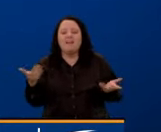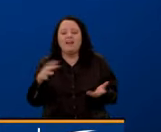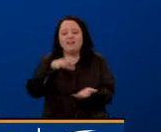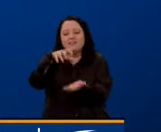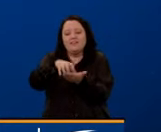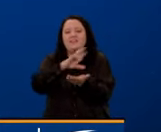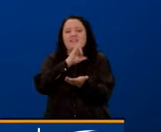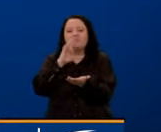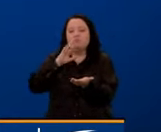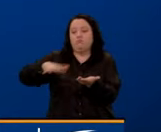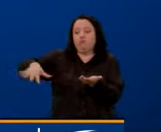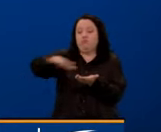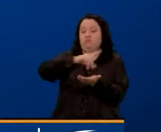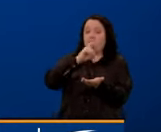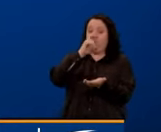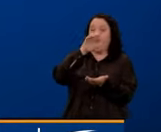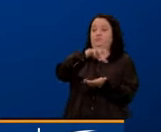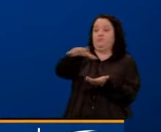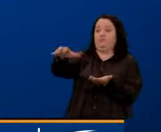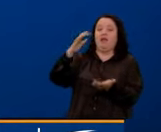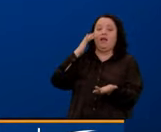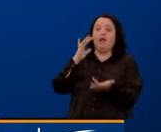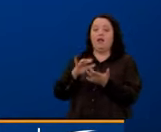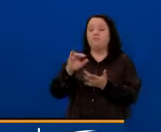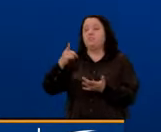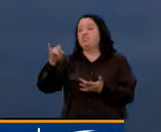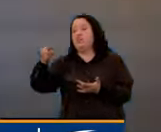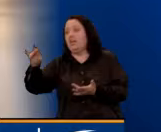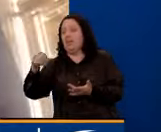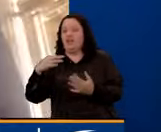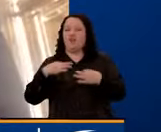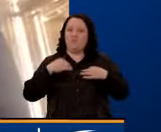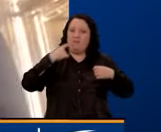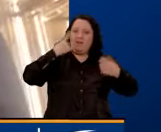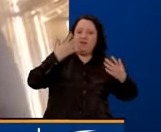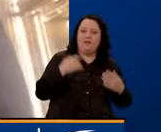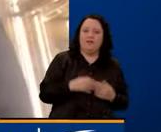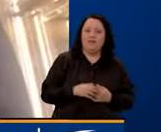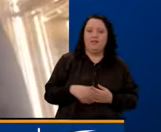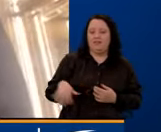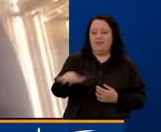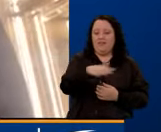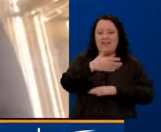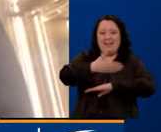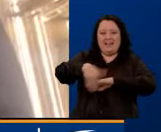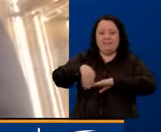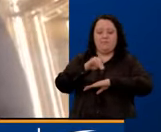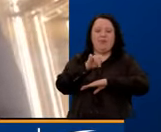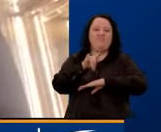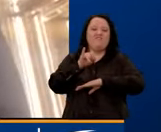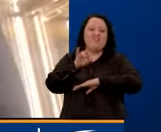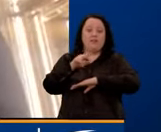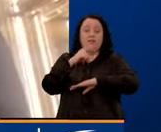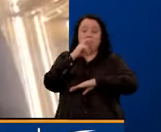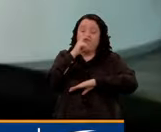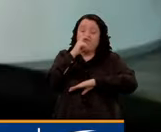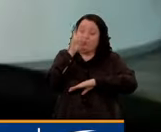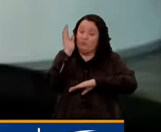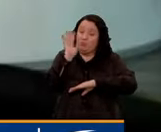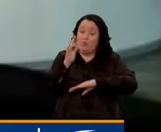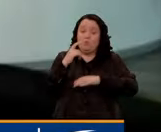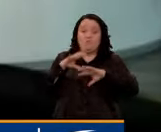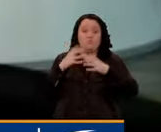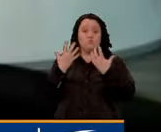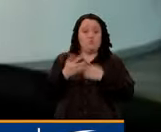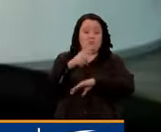sector tan prestigioso al lado de Chanel de Versace queda en mayf que es uno de los barrios más prestigiosos del mundo